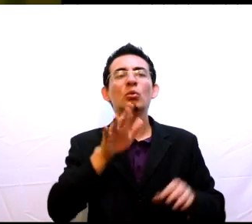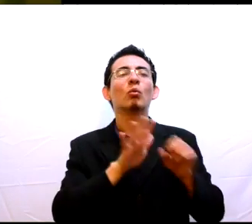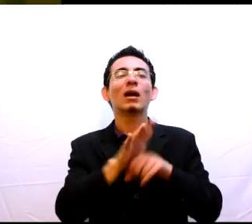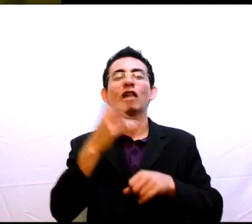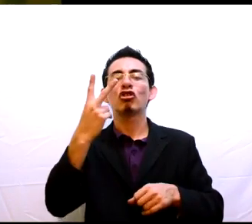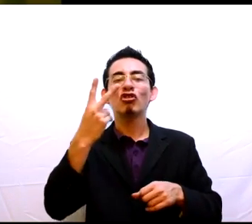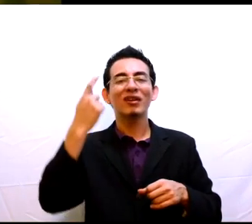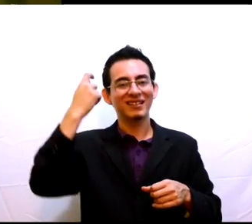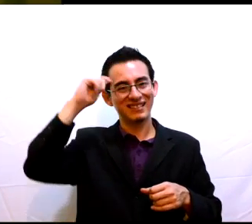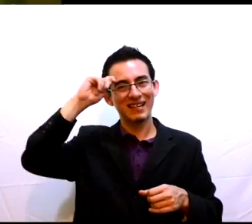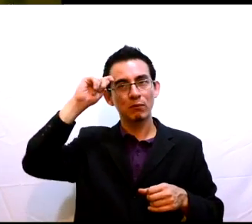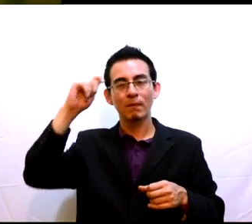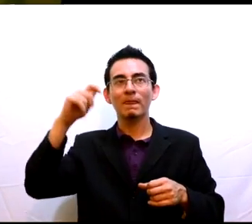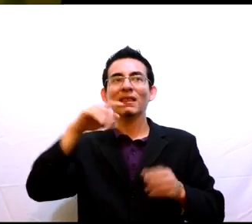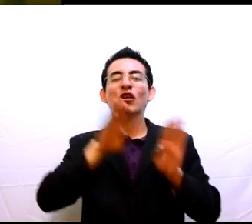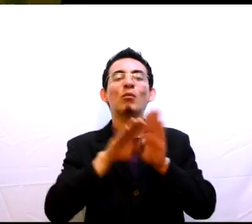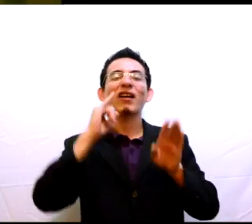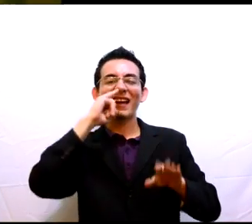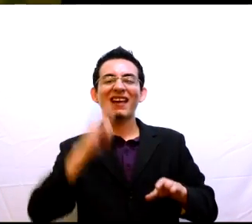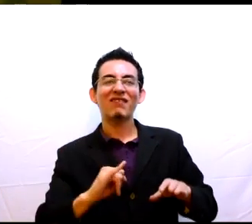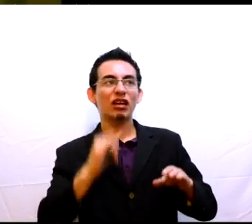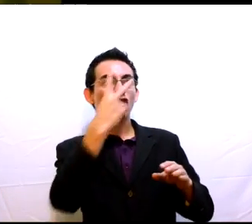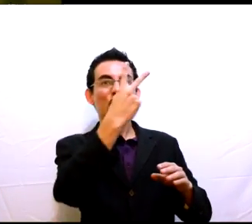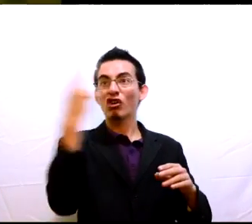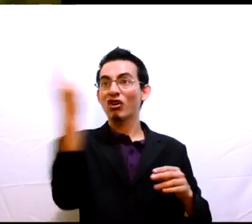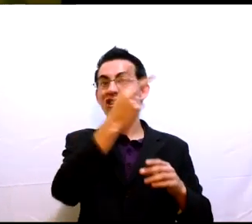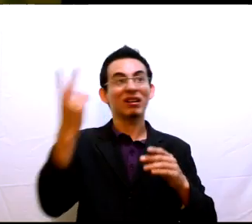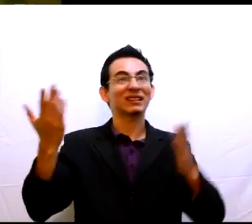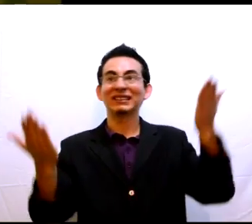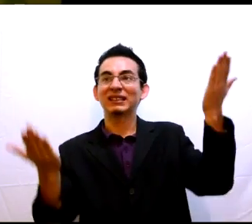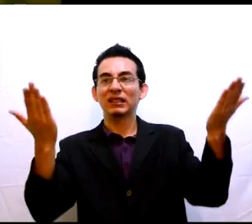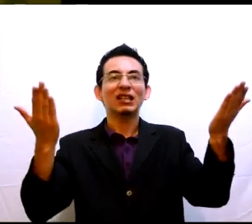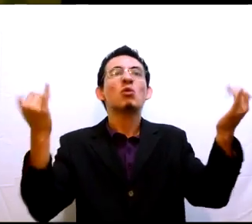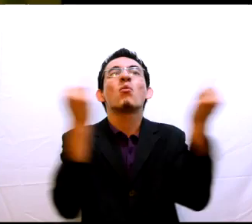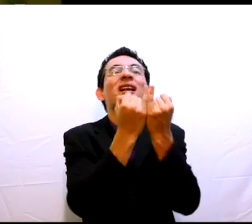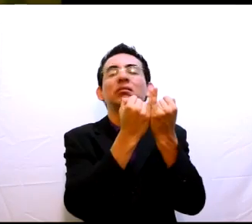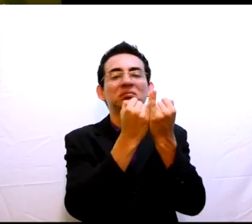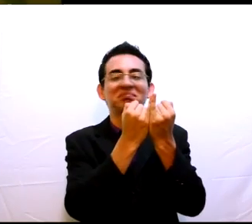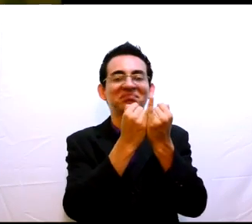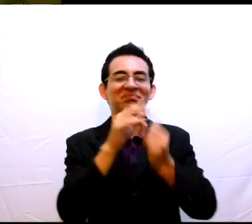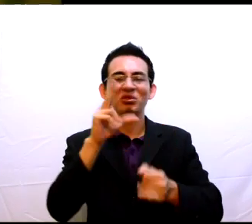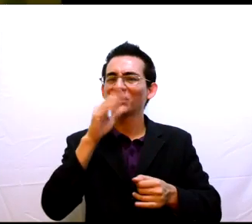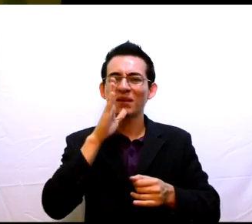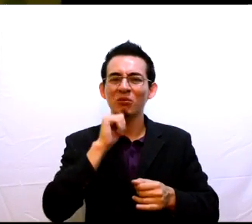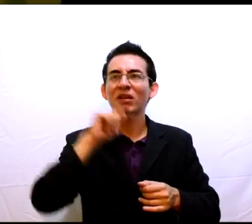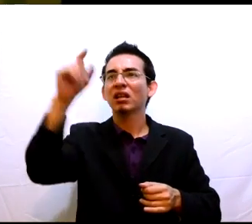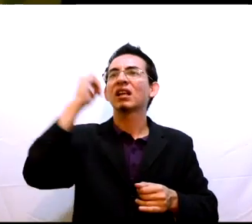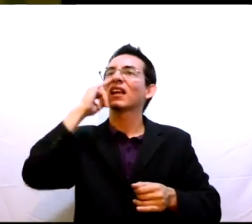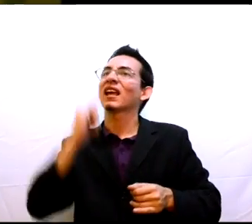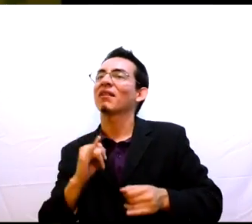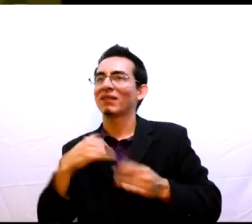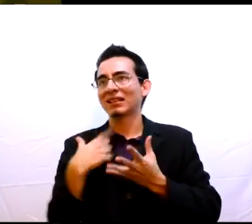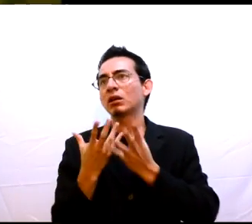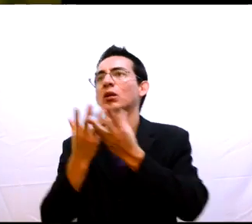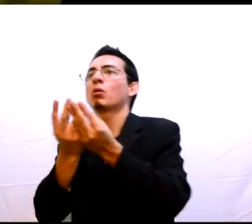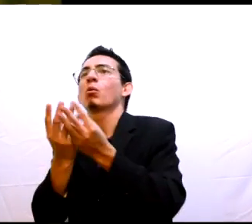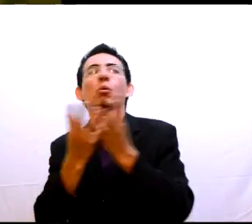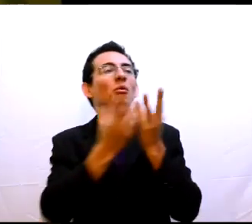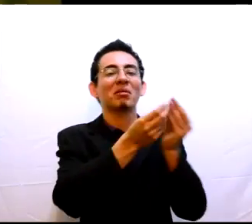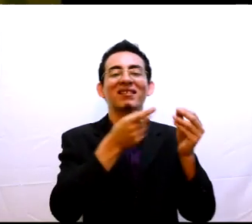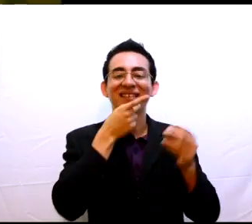porque va a aborrecer alguno llamar al otro o estimar al un y menospreciar al otro no podéis servir a dios